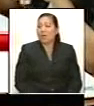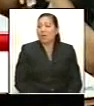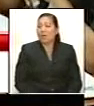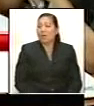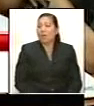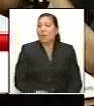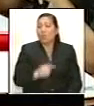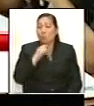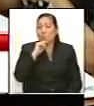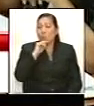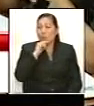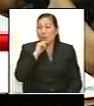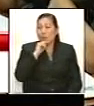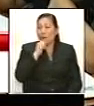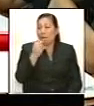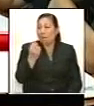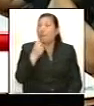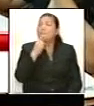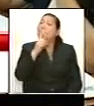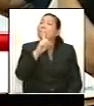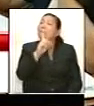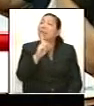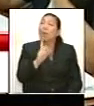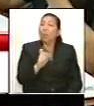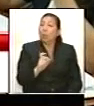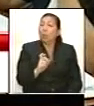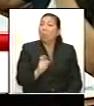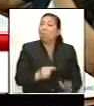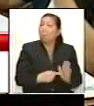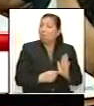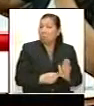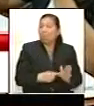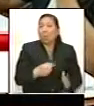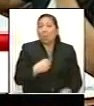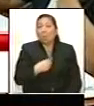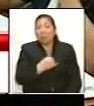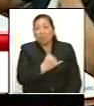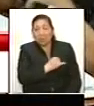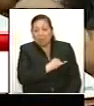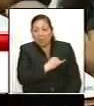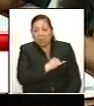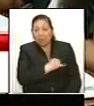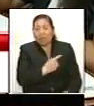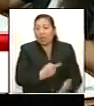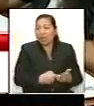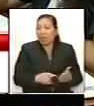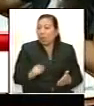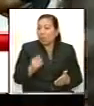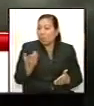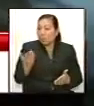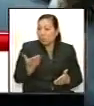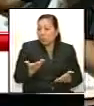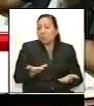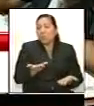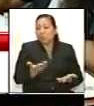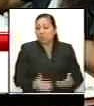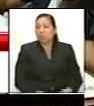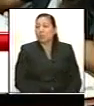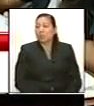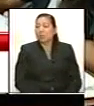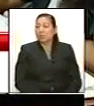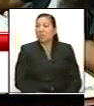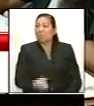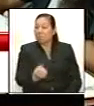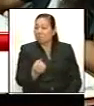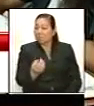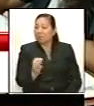una técnica nos dijo, le preguntamos, mire, nos presentamos como institución, la plataforma que usamos, hemos recibido tal caso, dice tal